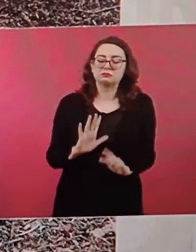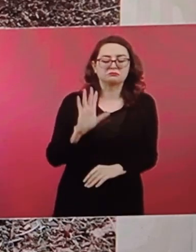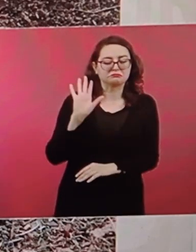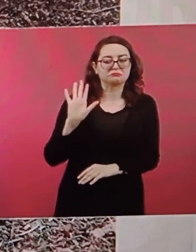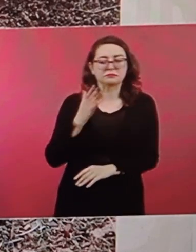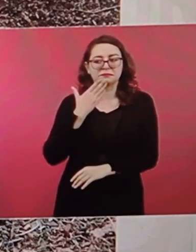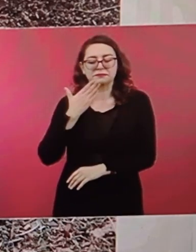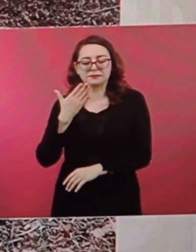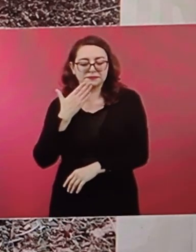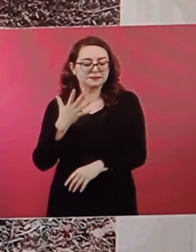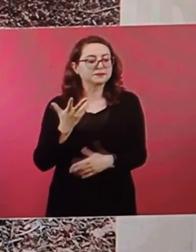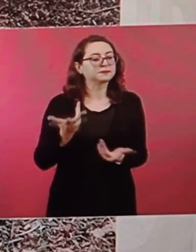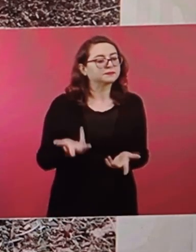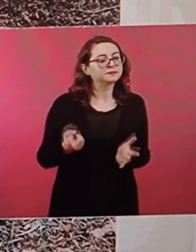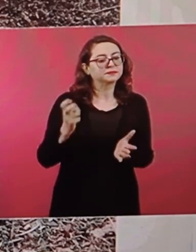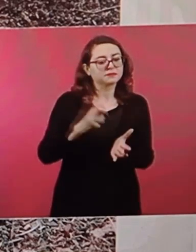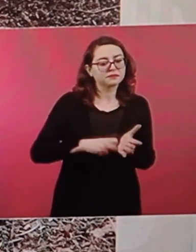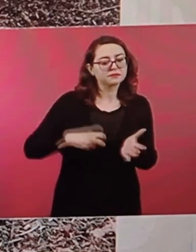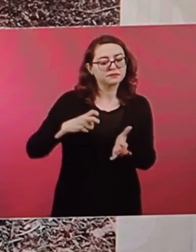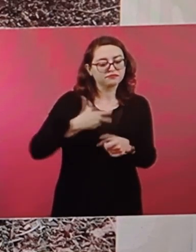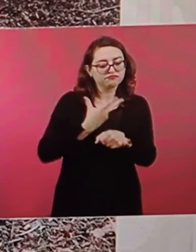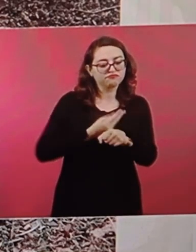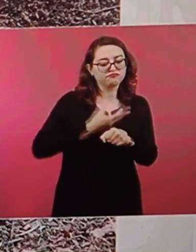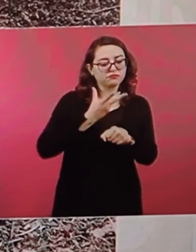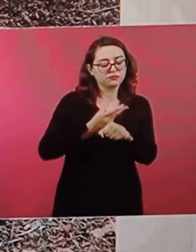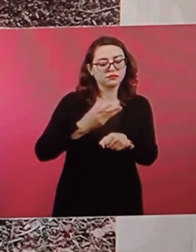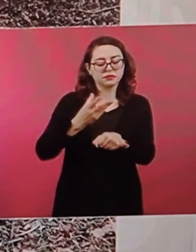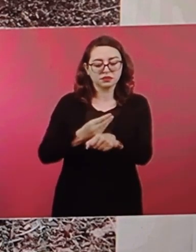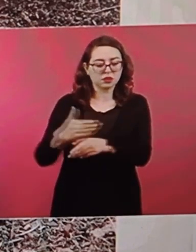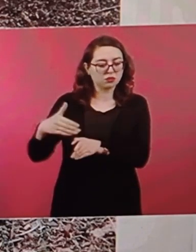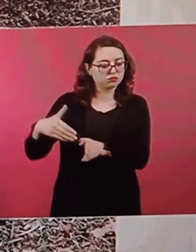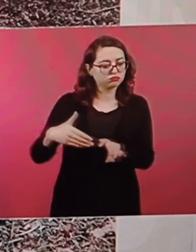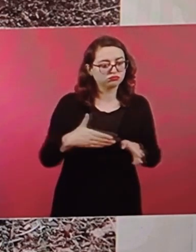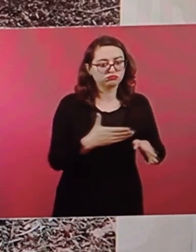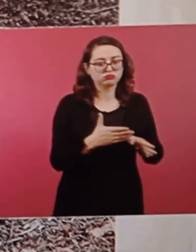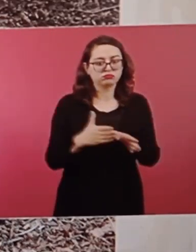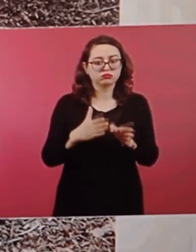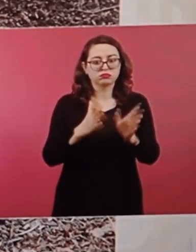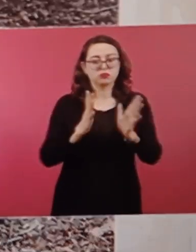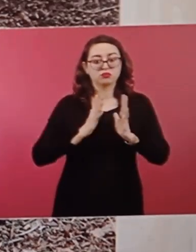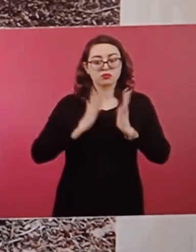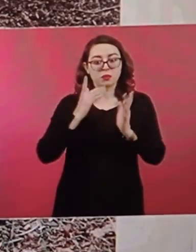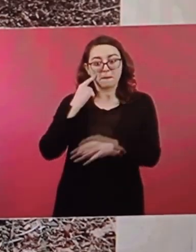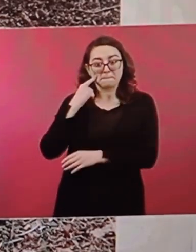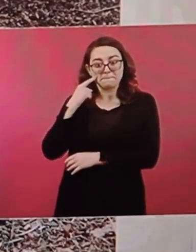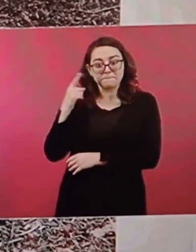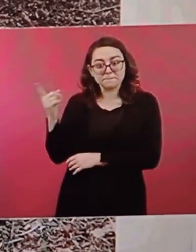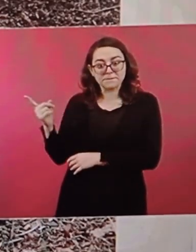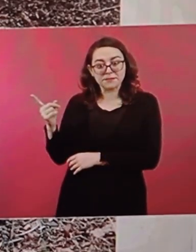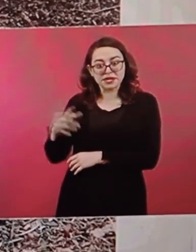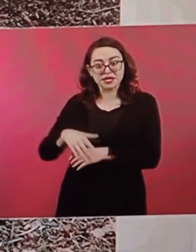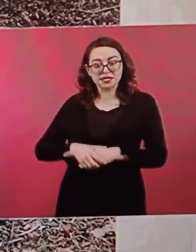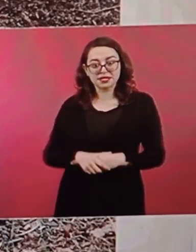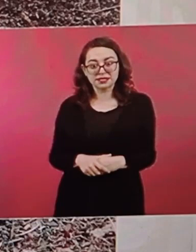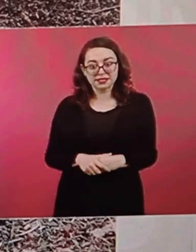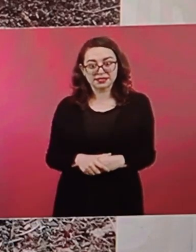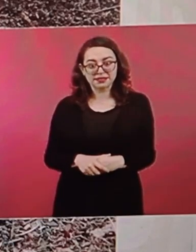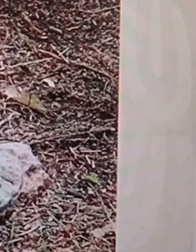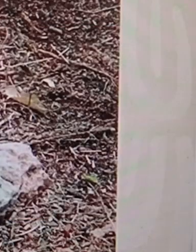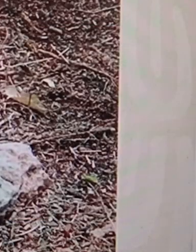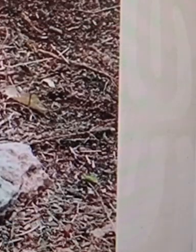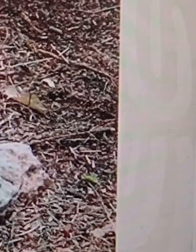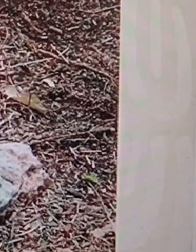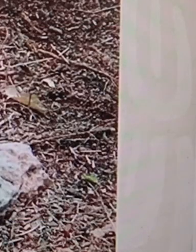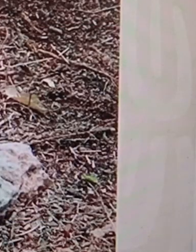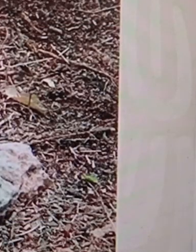alternativo, algo increíble, siempre señores, en las dificultades, el hay nuevo camino de Chichén Itzá Viejo, esta interesante pieza, imagínense,